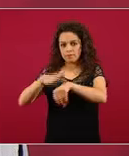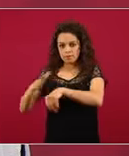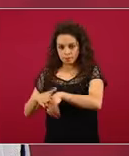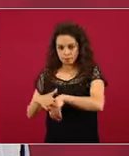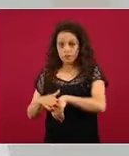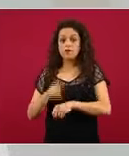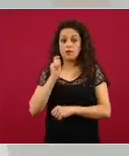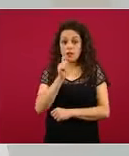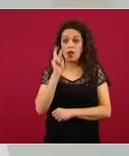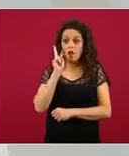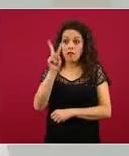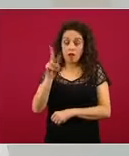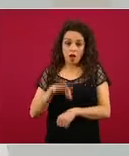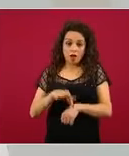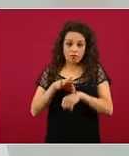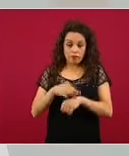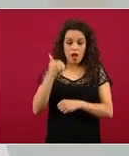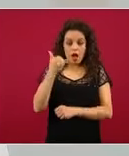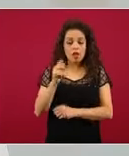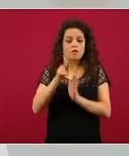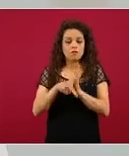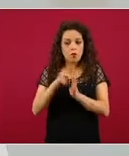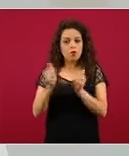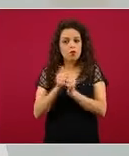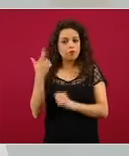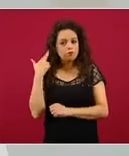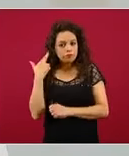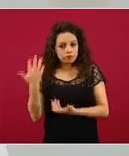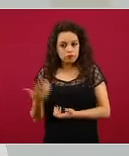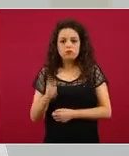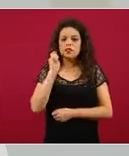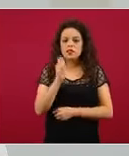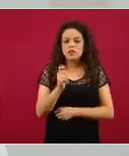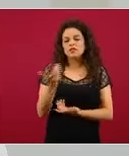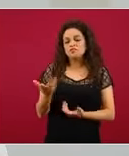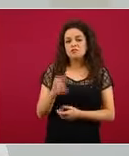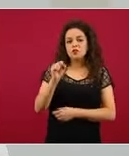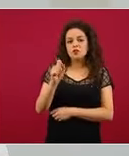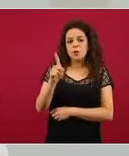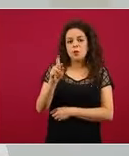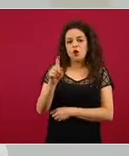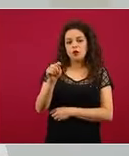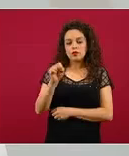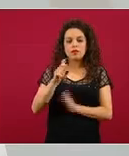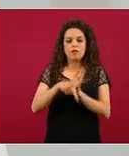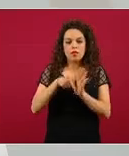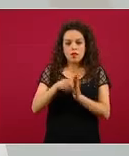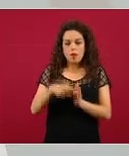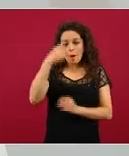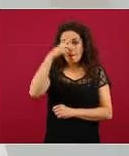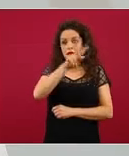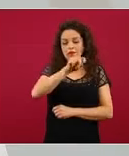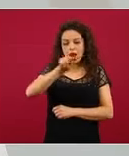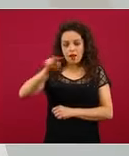visuales y audiovisuales, como pueden ser spots de radio, videos para televisión